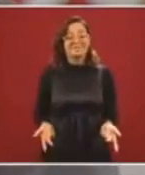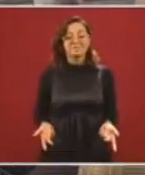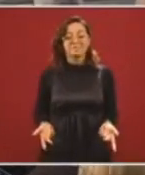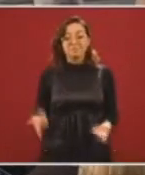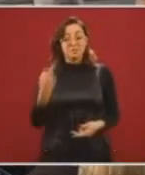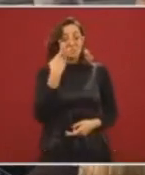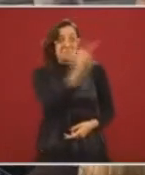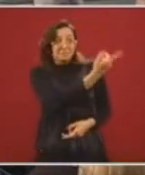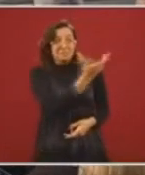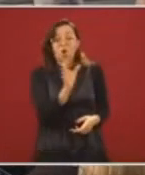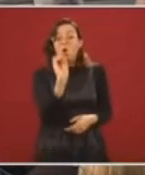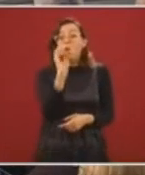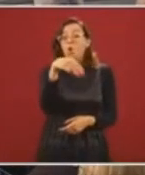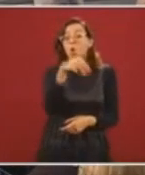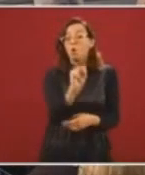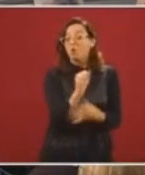Entonces, ahí están